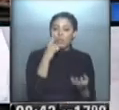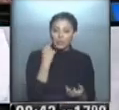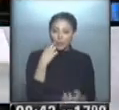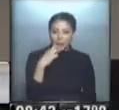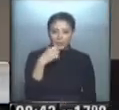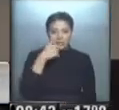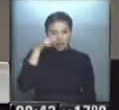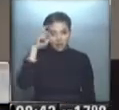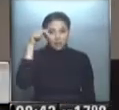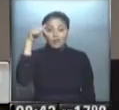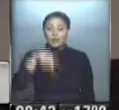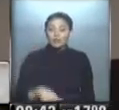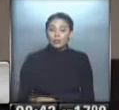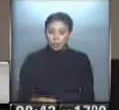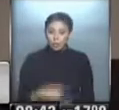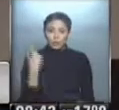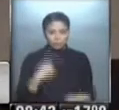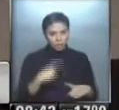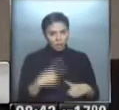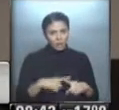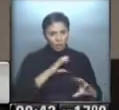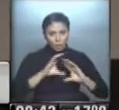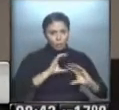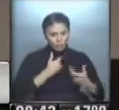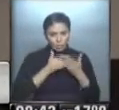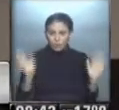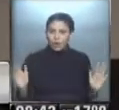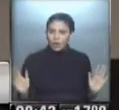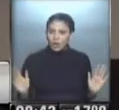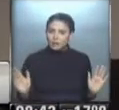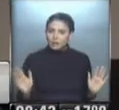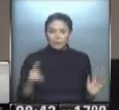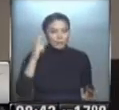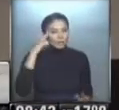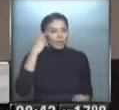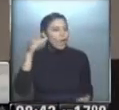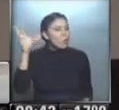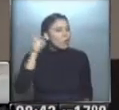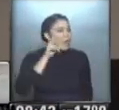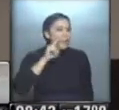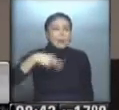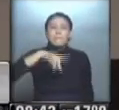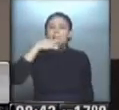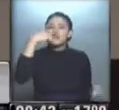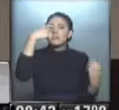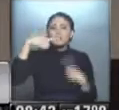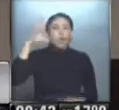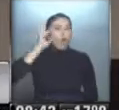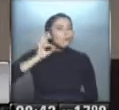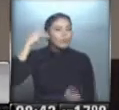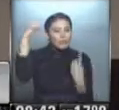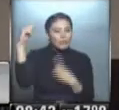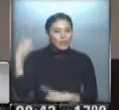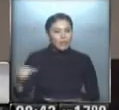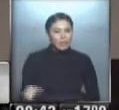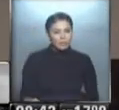donde alejandra hoy en día es que celebramos una comunicación más democrática en donde la idea es escuchar más voces más tipos de voces